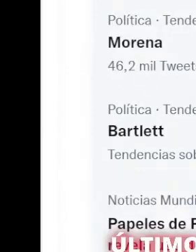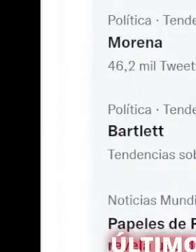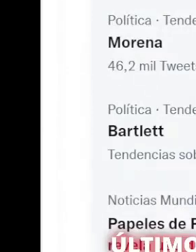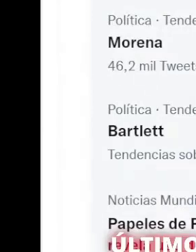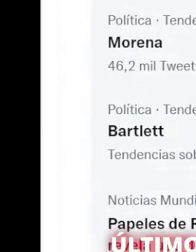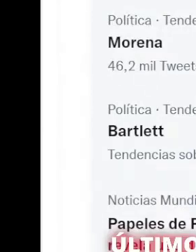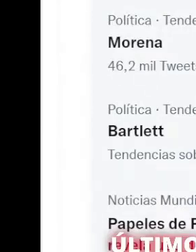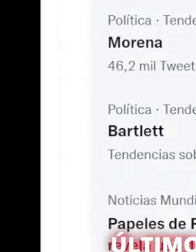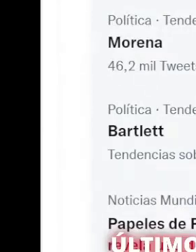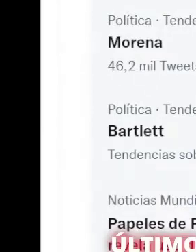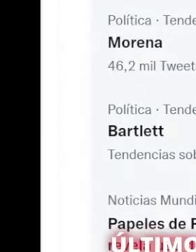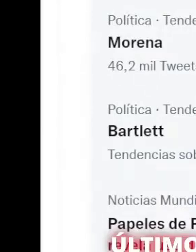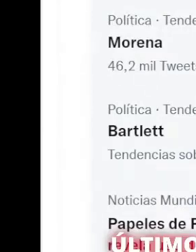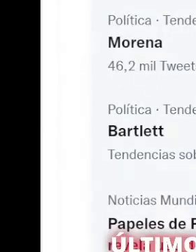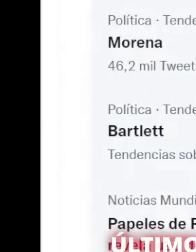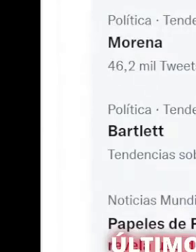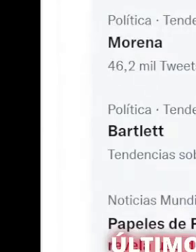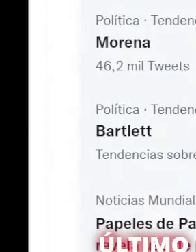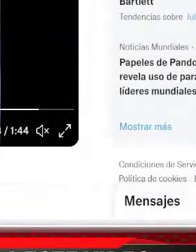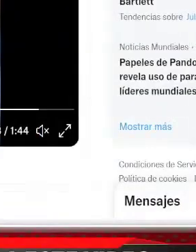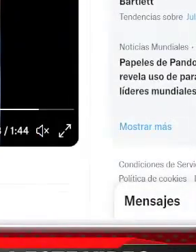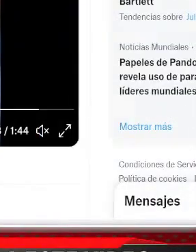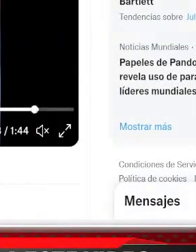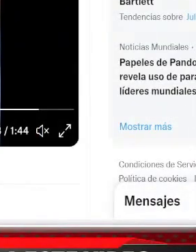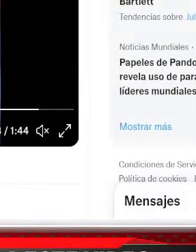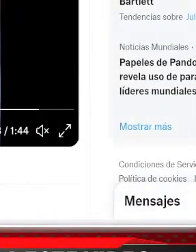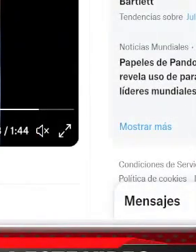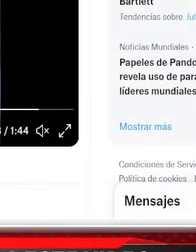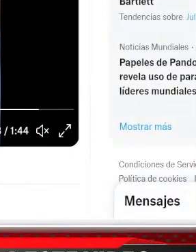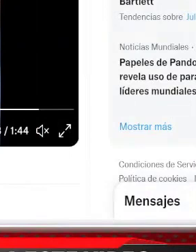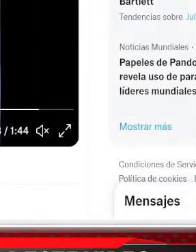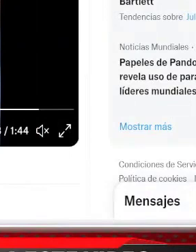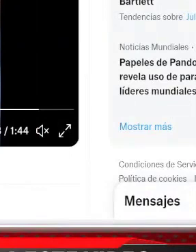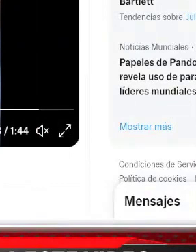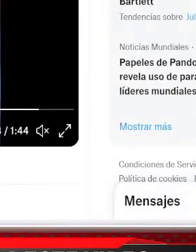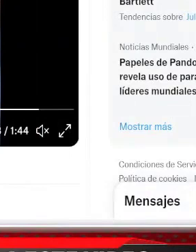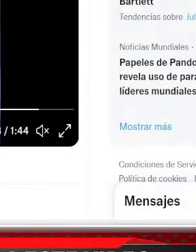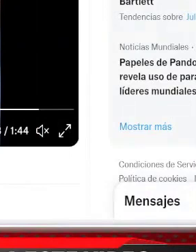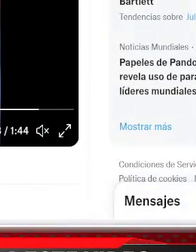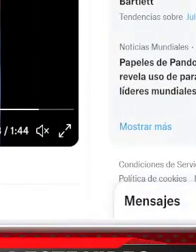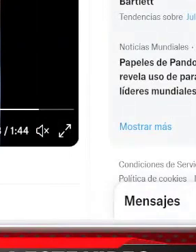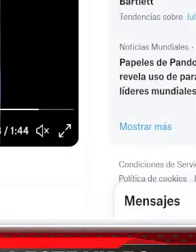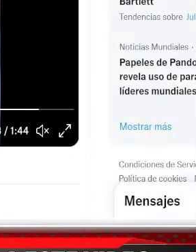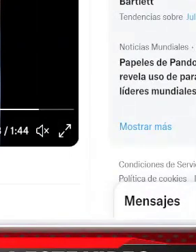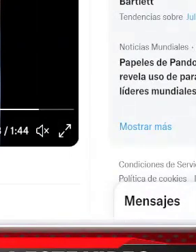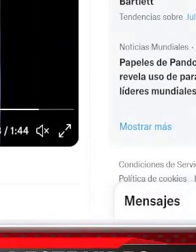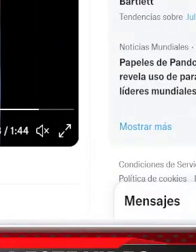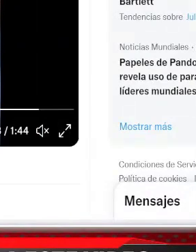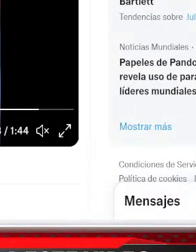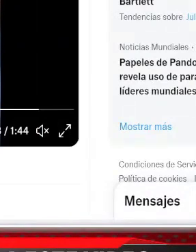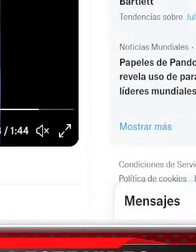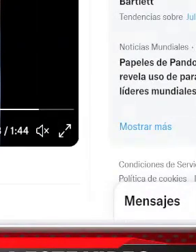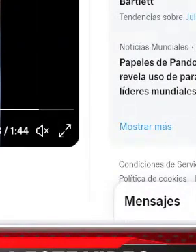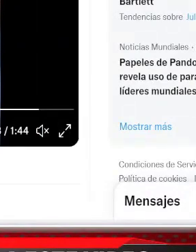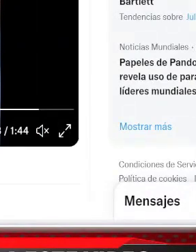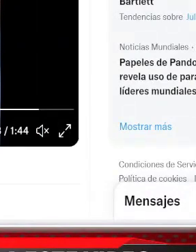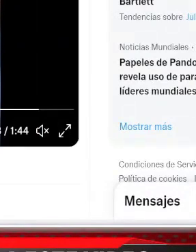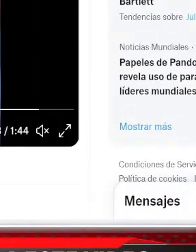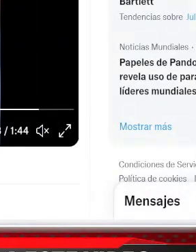Bueno, pues son algunas de estas ocurrencias que tienen los panistas, ¿no? Para llamar pues la